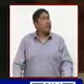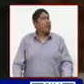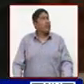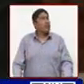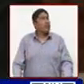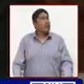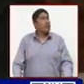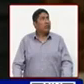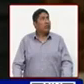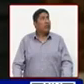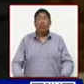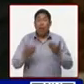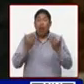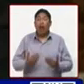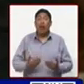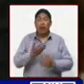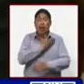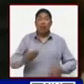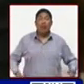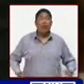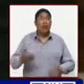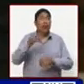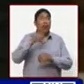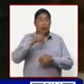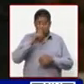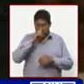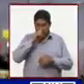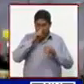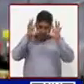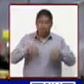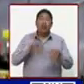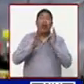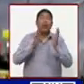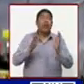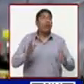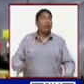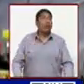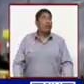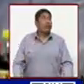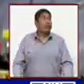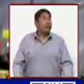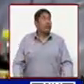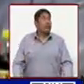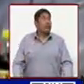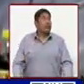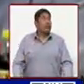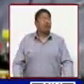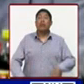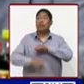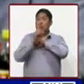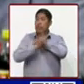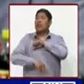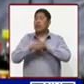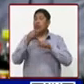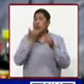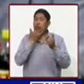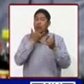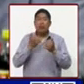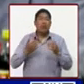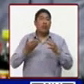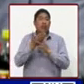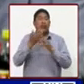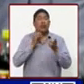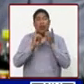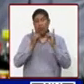Fuego cruzado en este momento entre el presidente Costa y el presidente de Diestrong, el Fernando Costa y Héctor Montes. Van a ser sancionadas con la vía